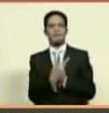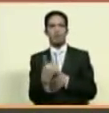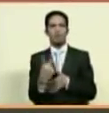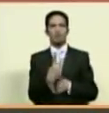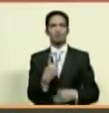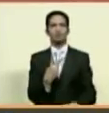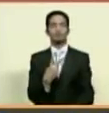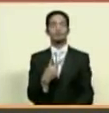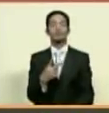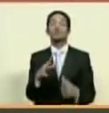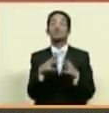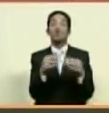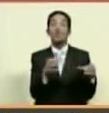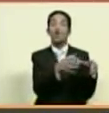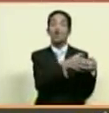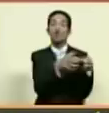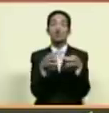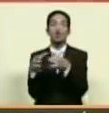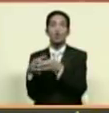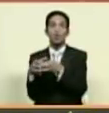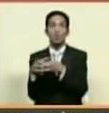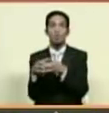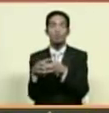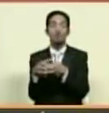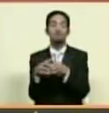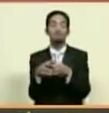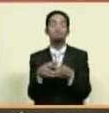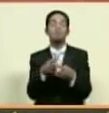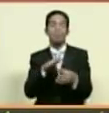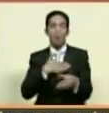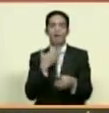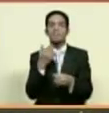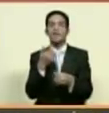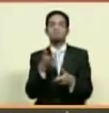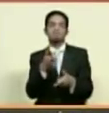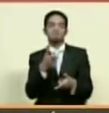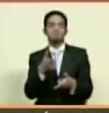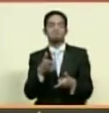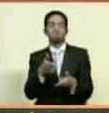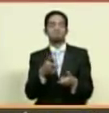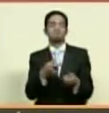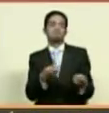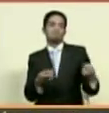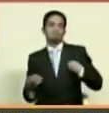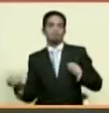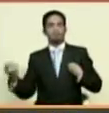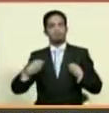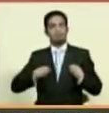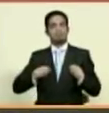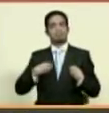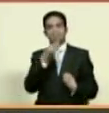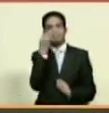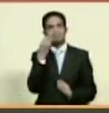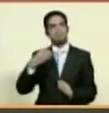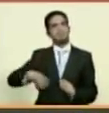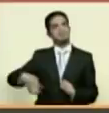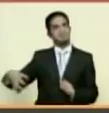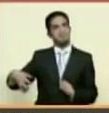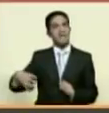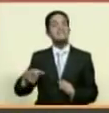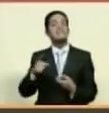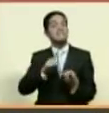los sectores generen riquezas, pero que también nuestro pueblo tenga un